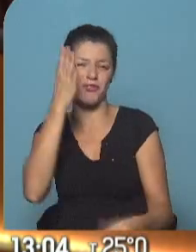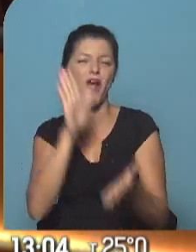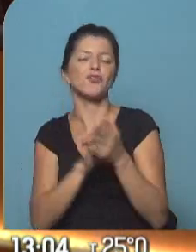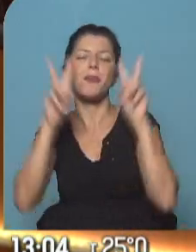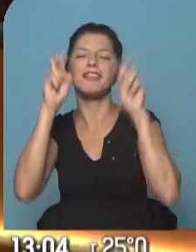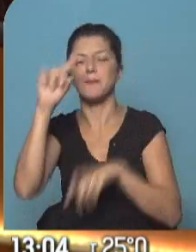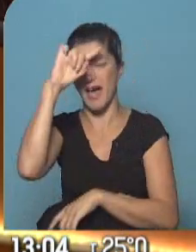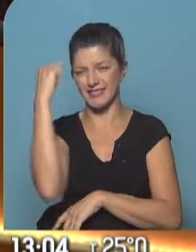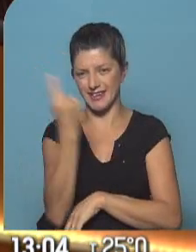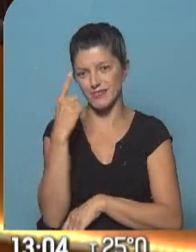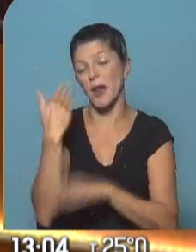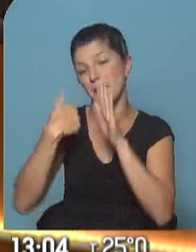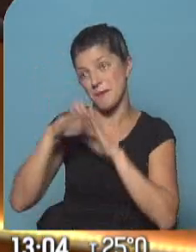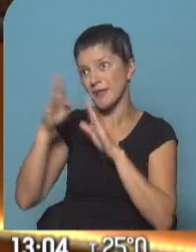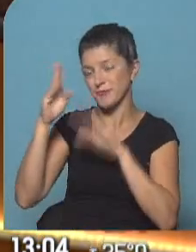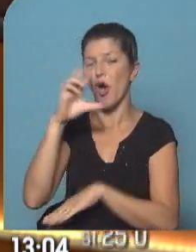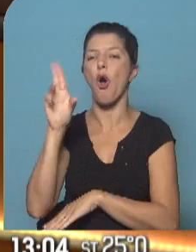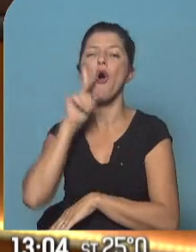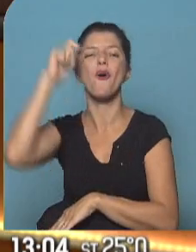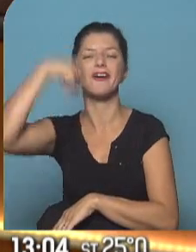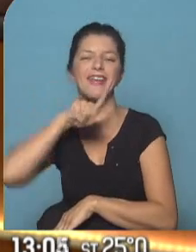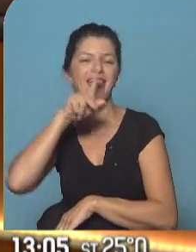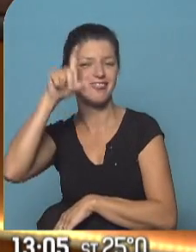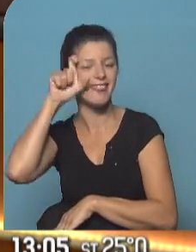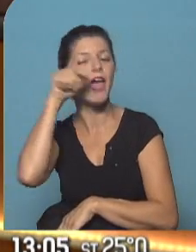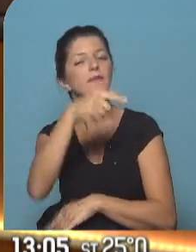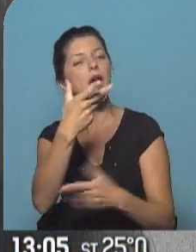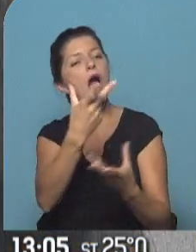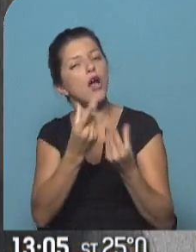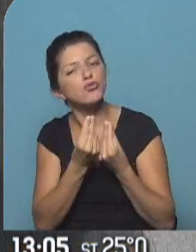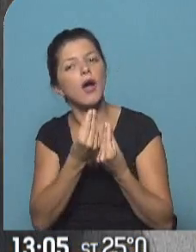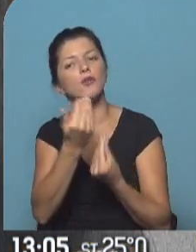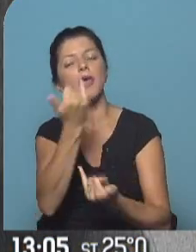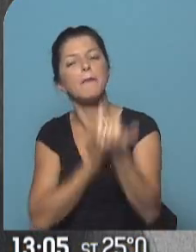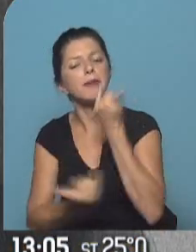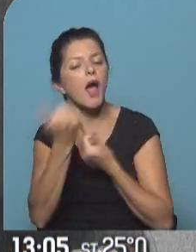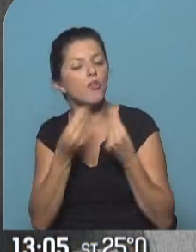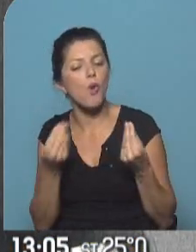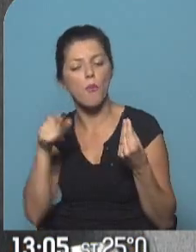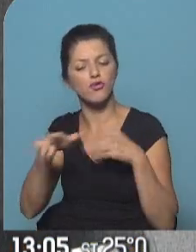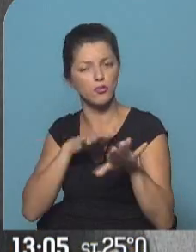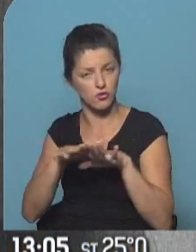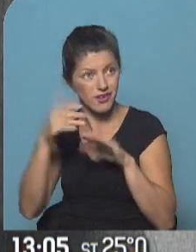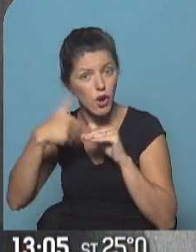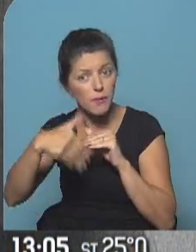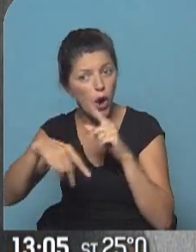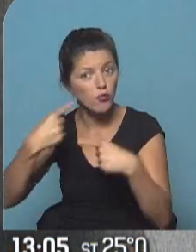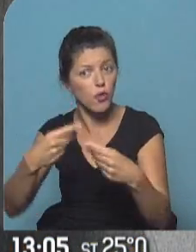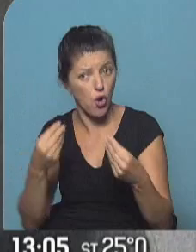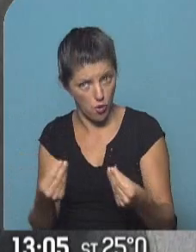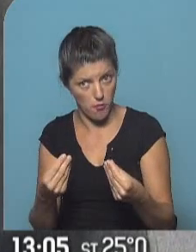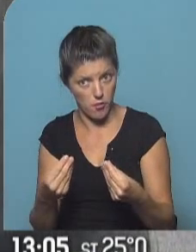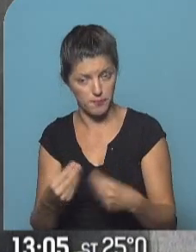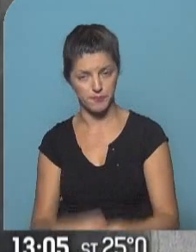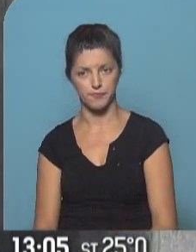con esa región, que nos va a ayudar a pensar un poquito qué es lo que pasó, qué es lo que está pasando y qué es lo que puede pasar, que es lo que uno intenta